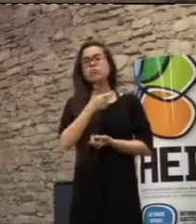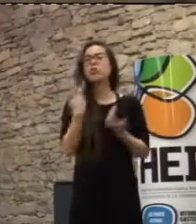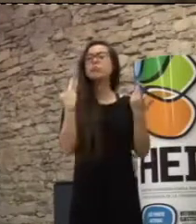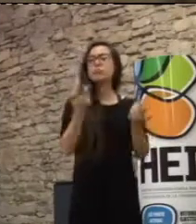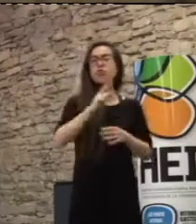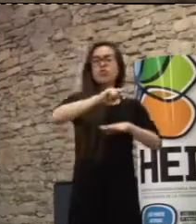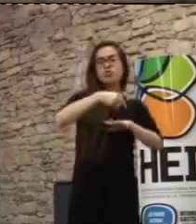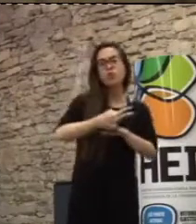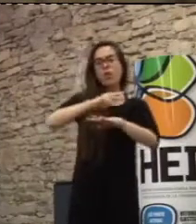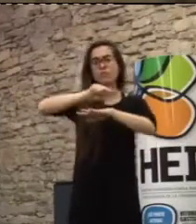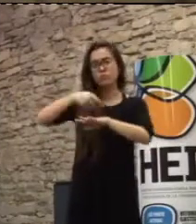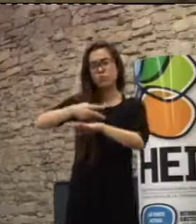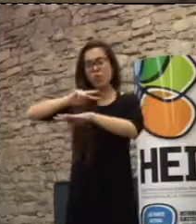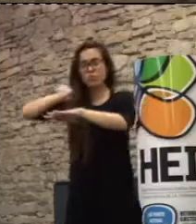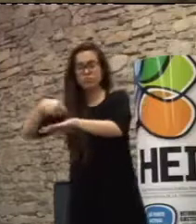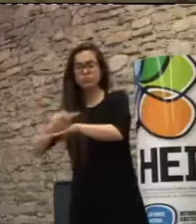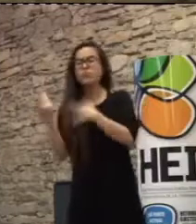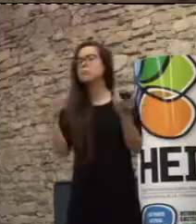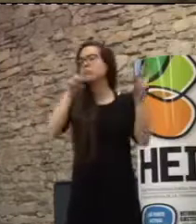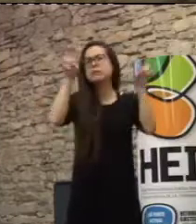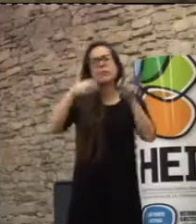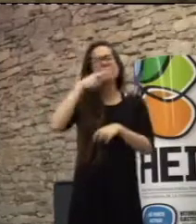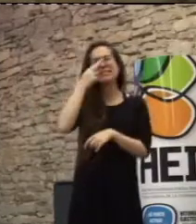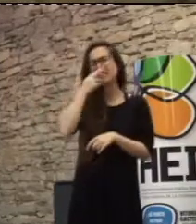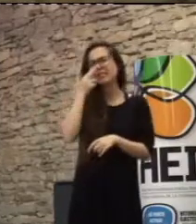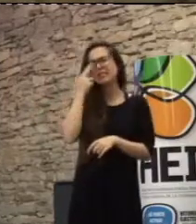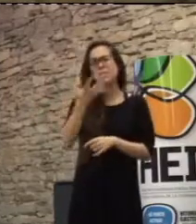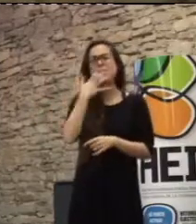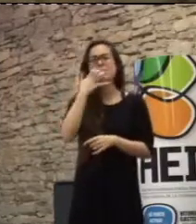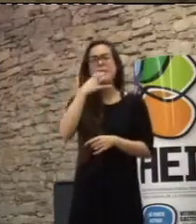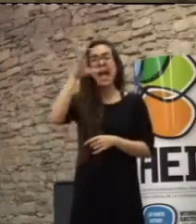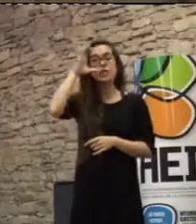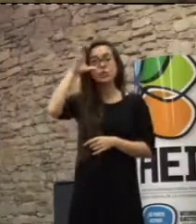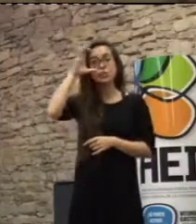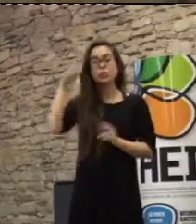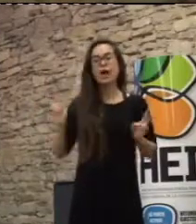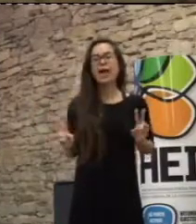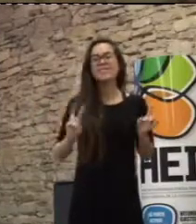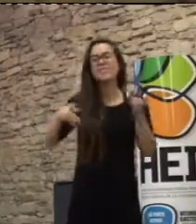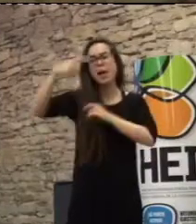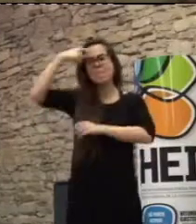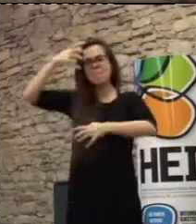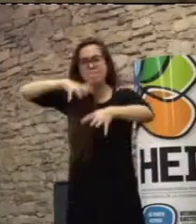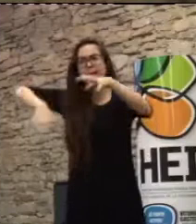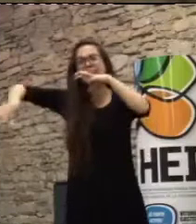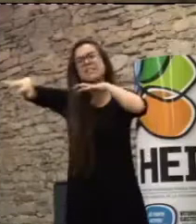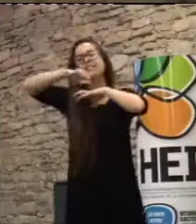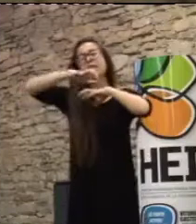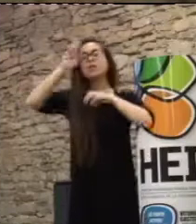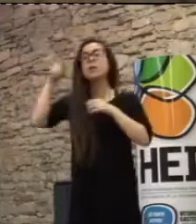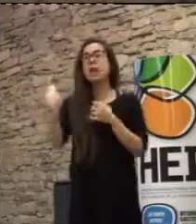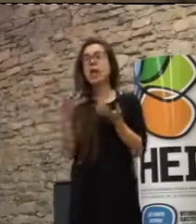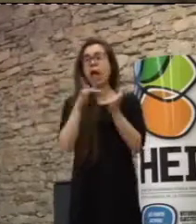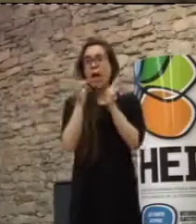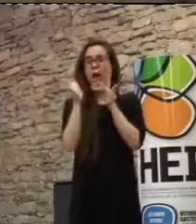sobre temas tan interesantes como son por ejemplo la escucha activa la empatía otros talleres en abril